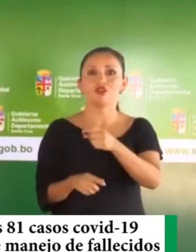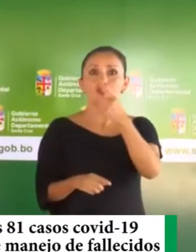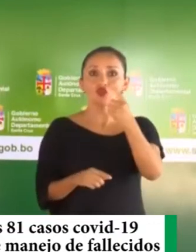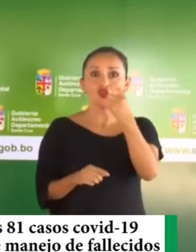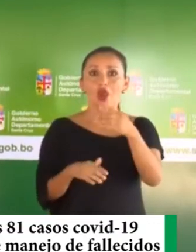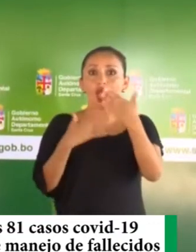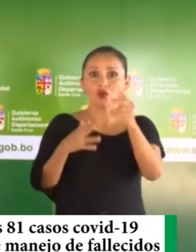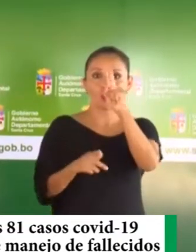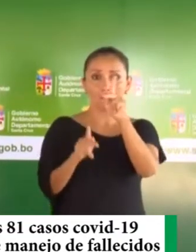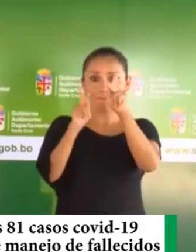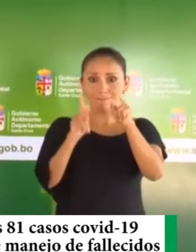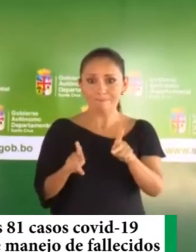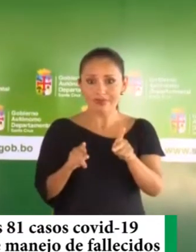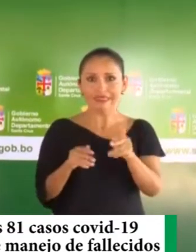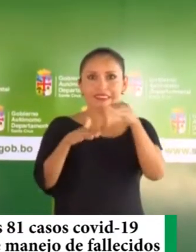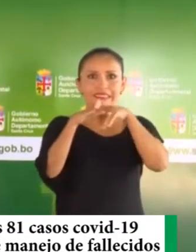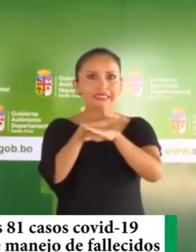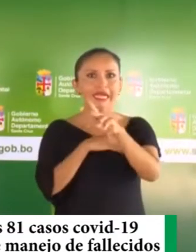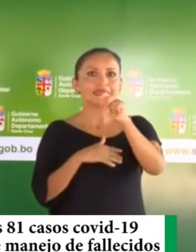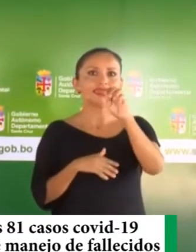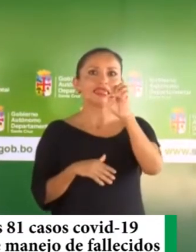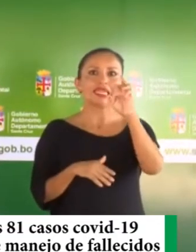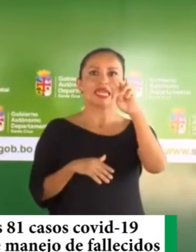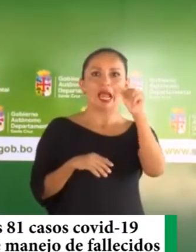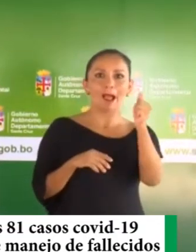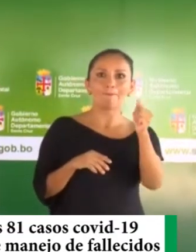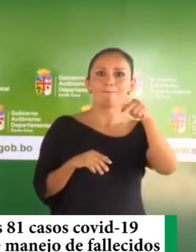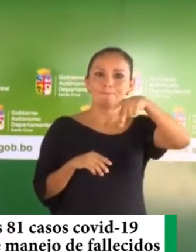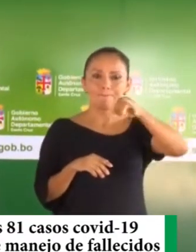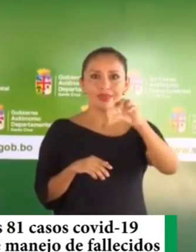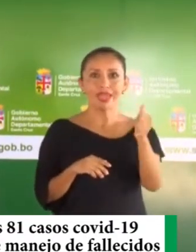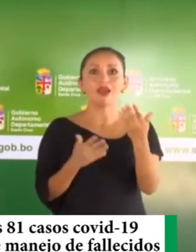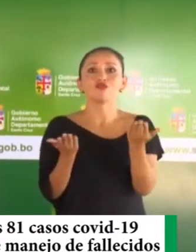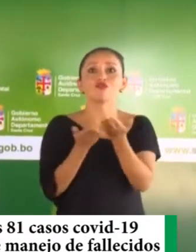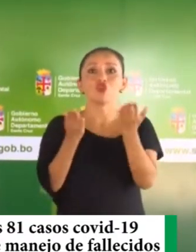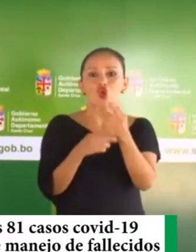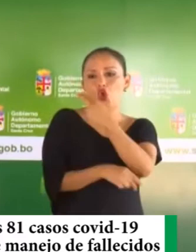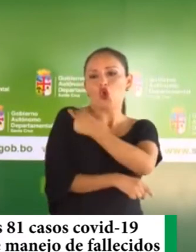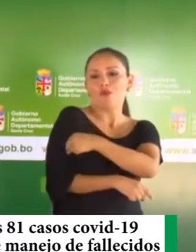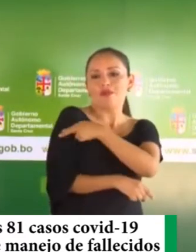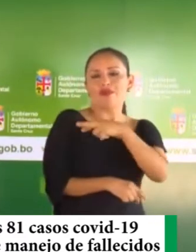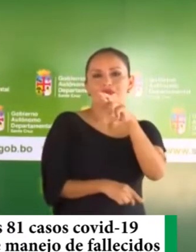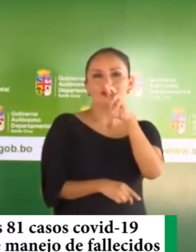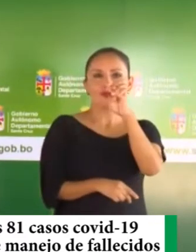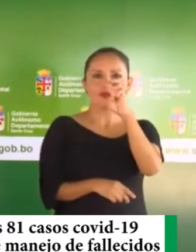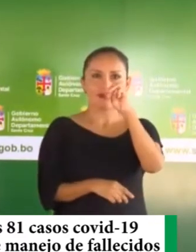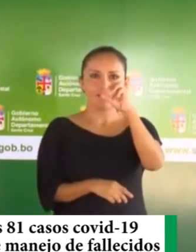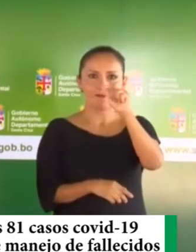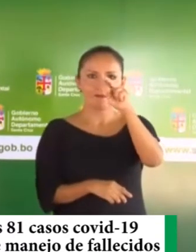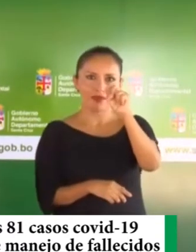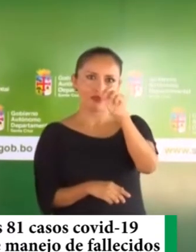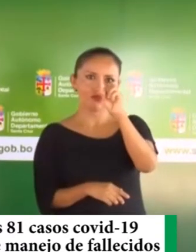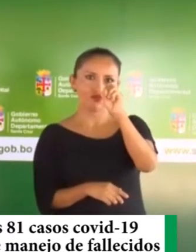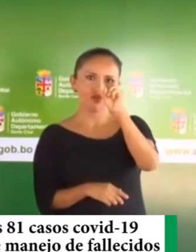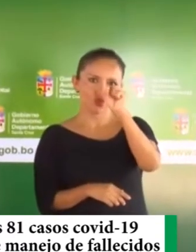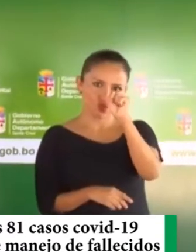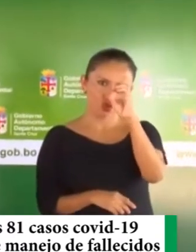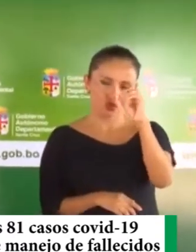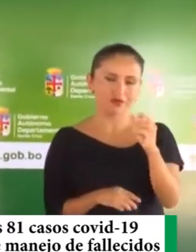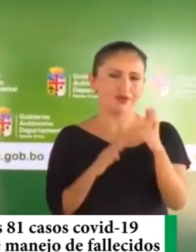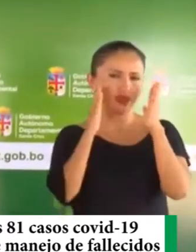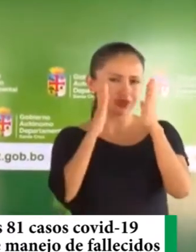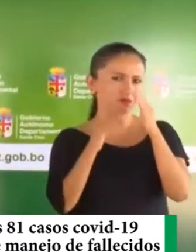Tenemos una paciente que está entrando a terapia intensiva en el hospital El Remanso, que está siendo atendida como corresponde,